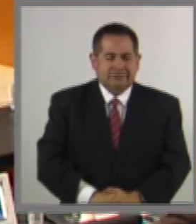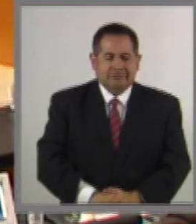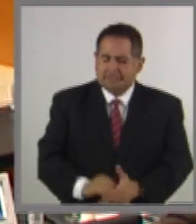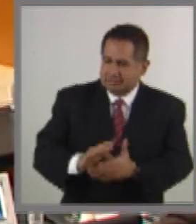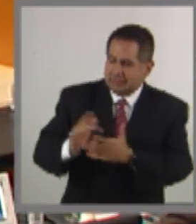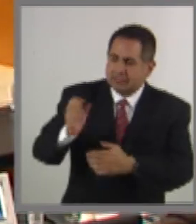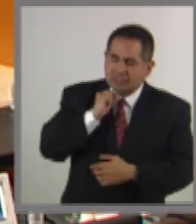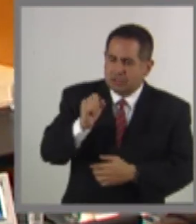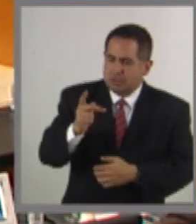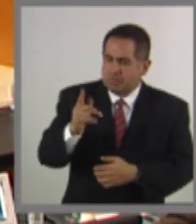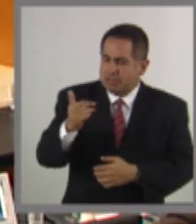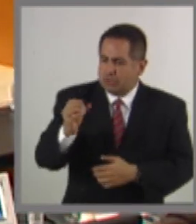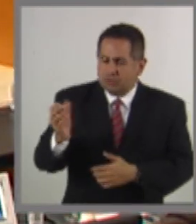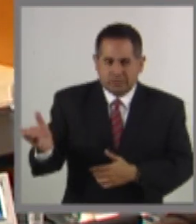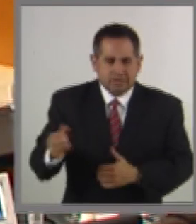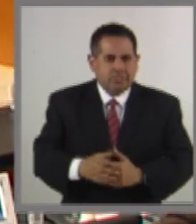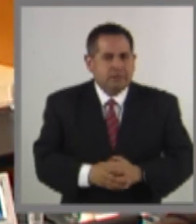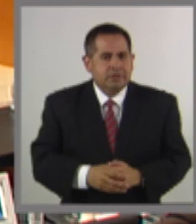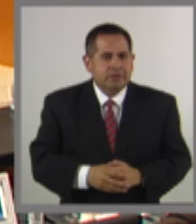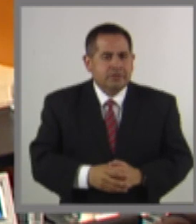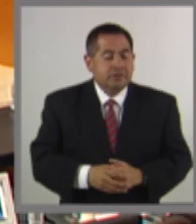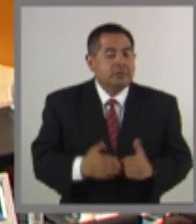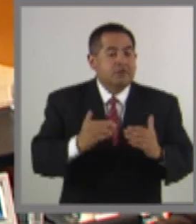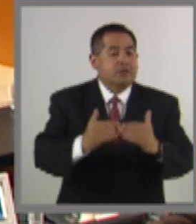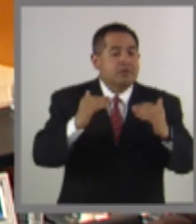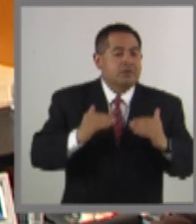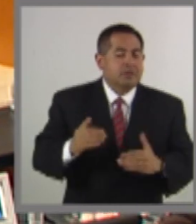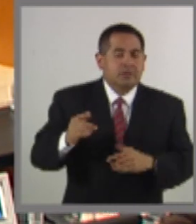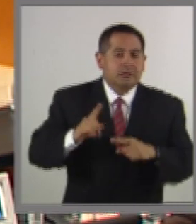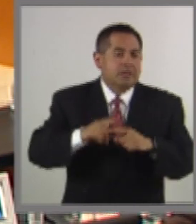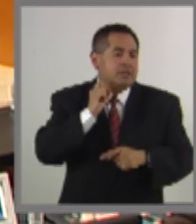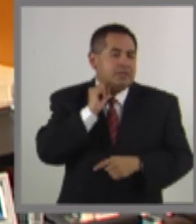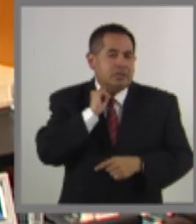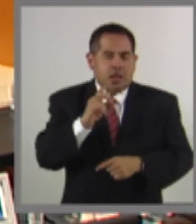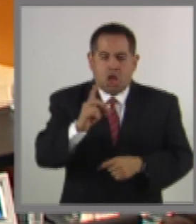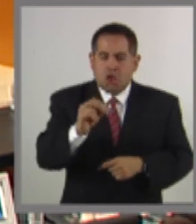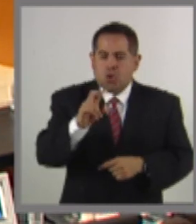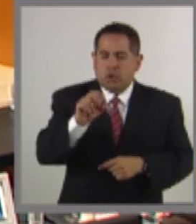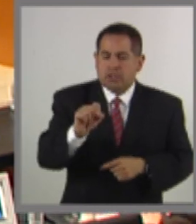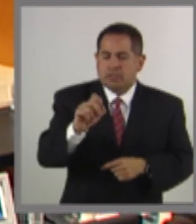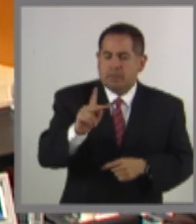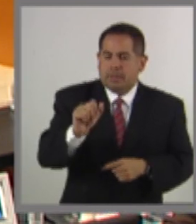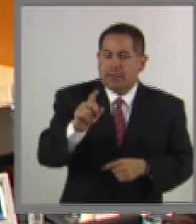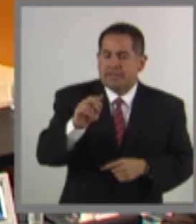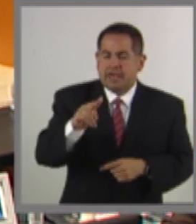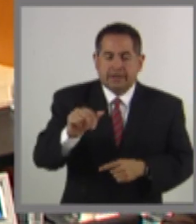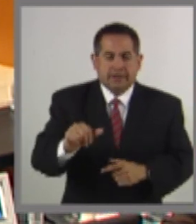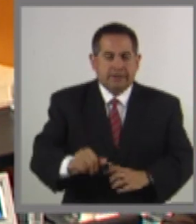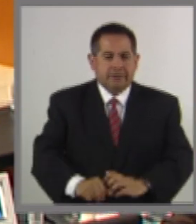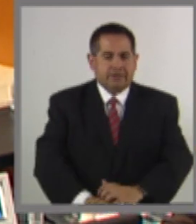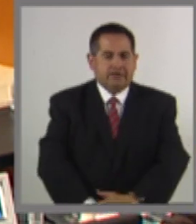Gracias, senador Priego. Tiene el uso de la palabra la senadora Dolores Padierna Luna.